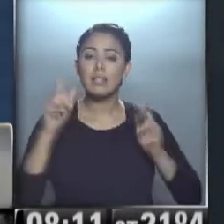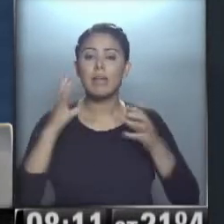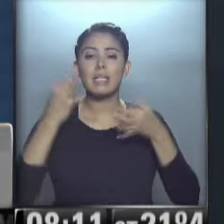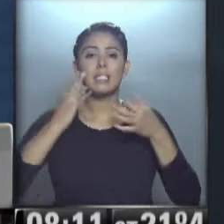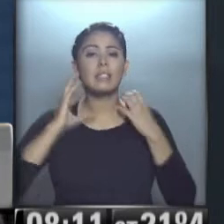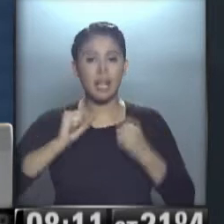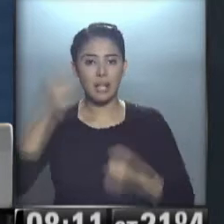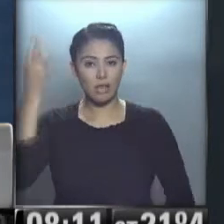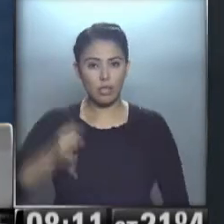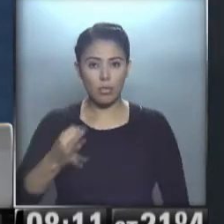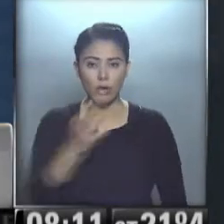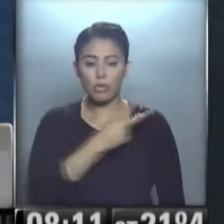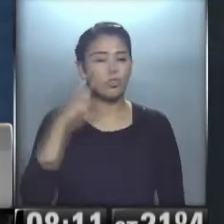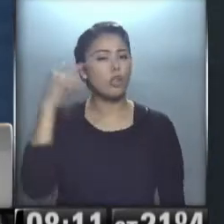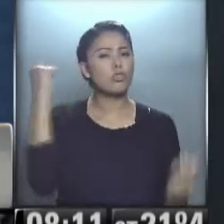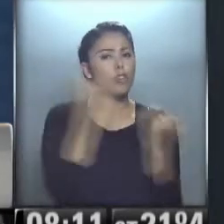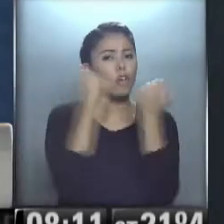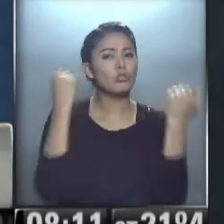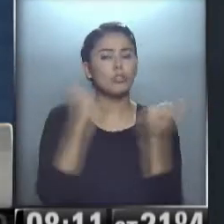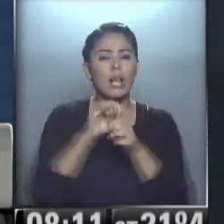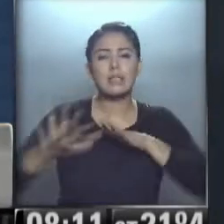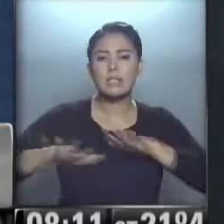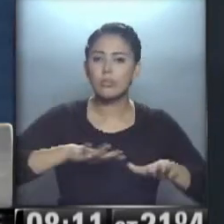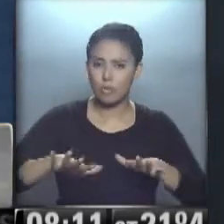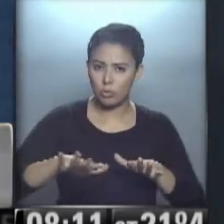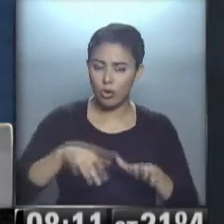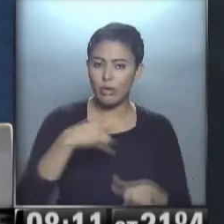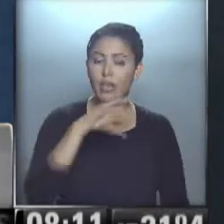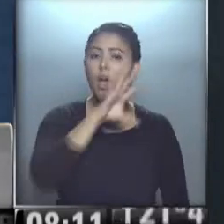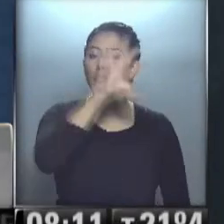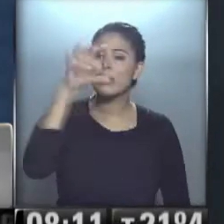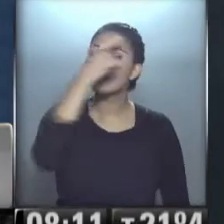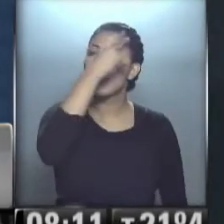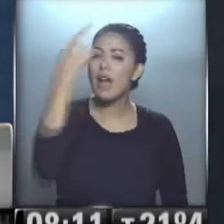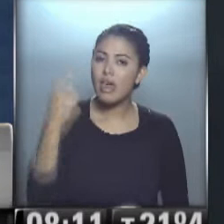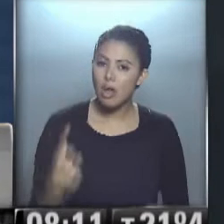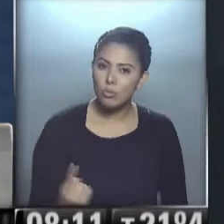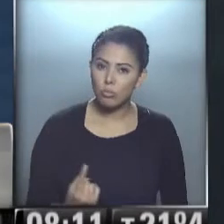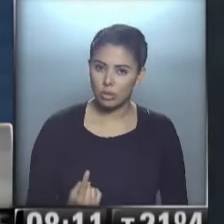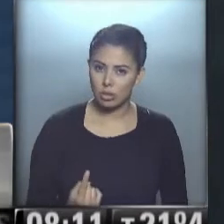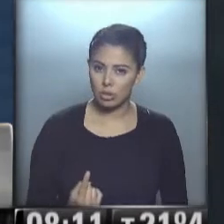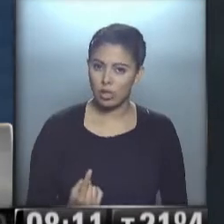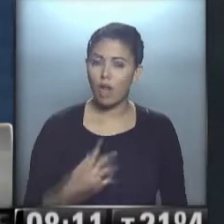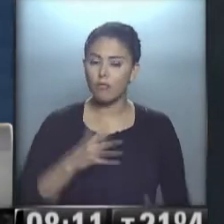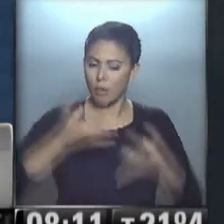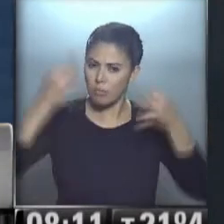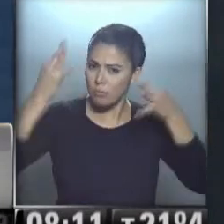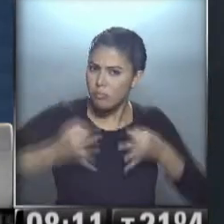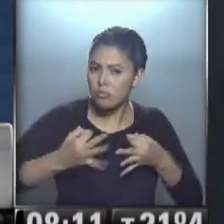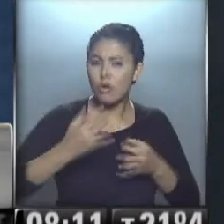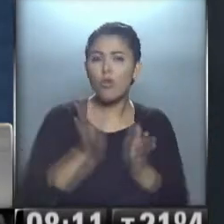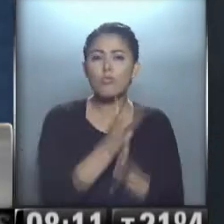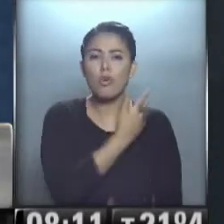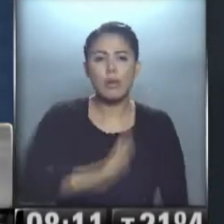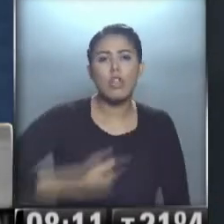Berni, hemos estado monitoreando el estado de situación en cada una de las provincias argentinas, de un modo riguroso, con cada uno de los